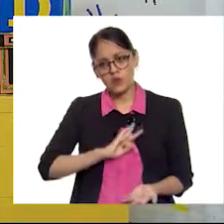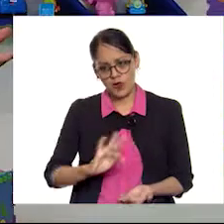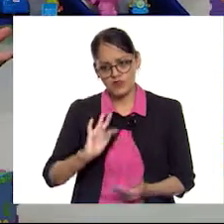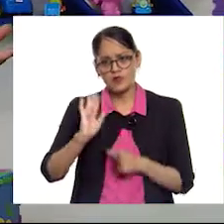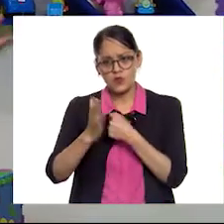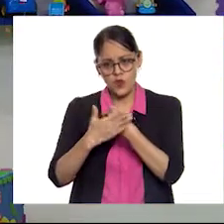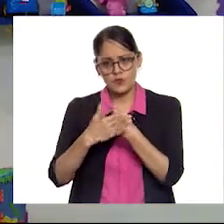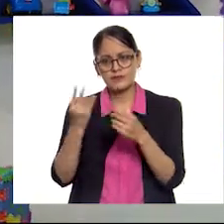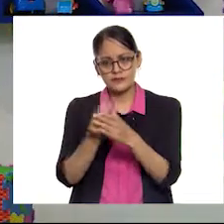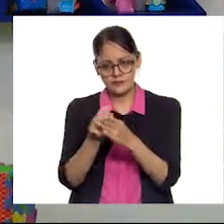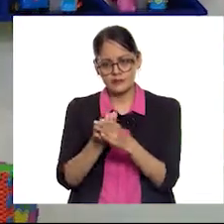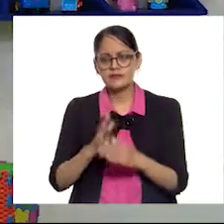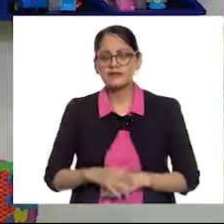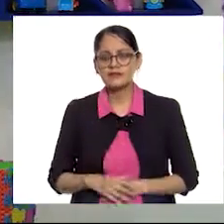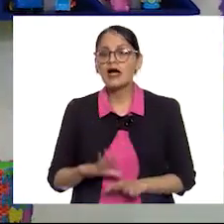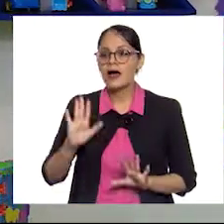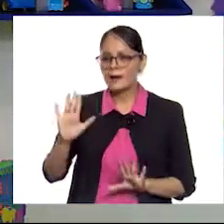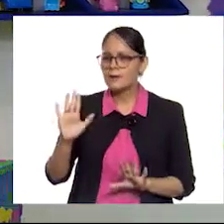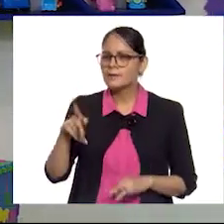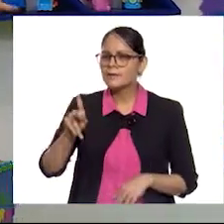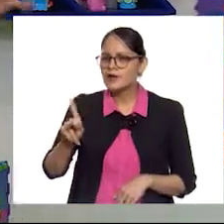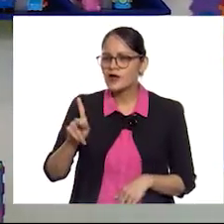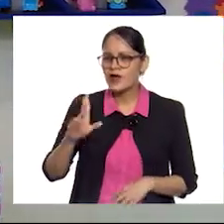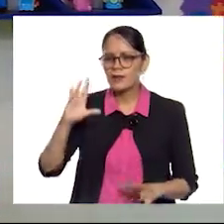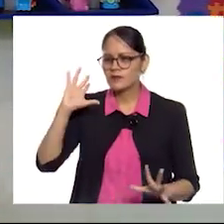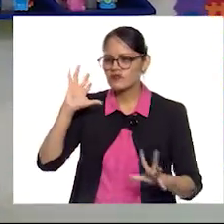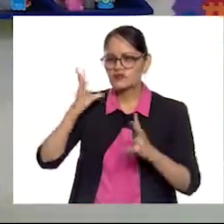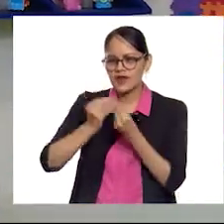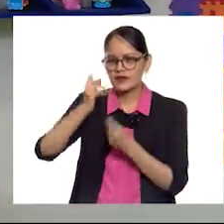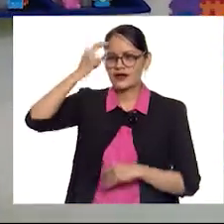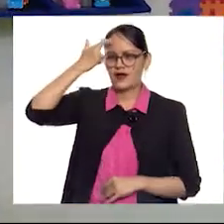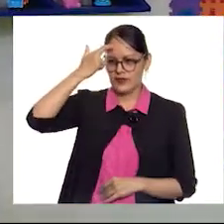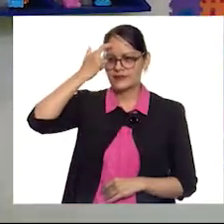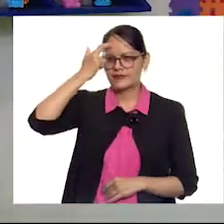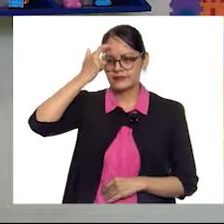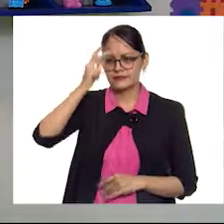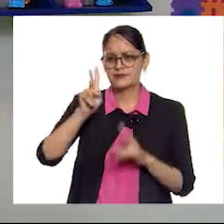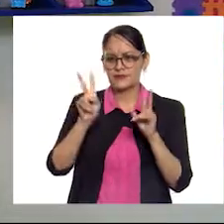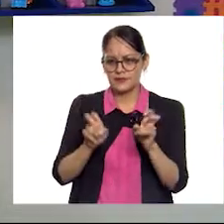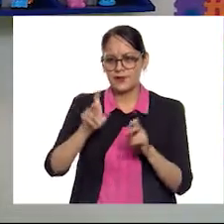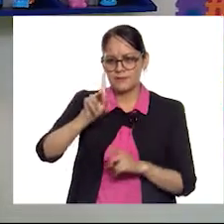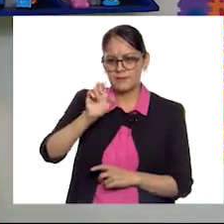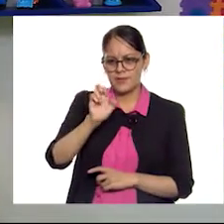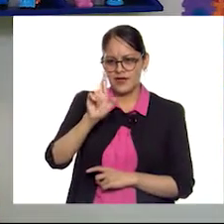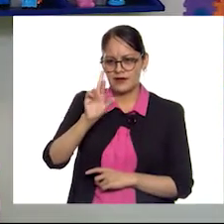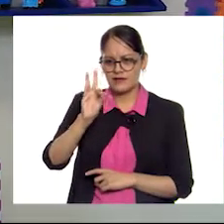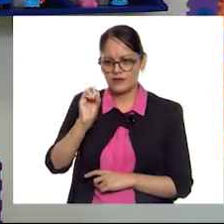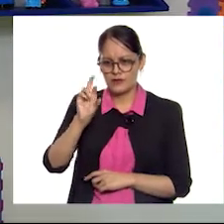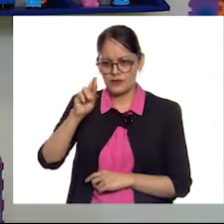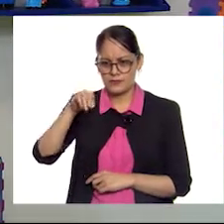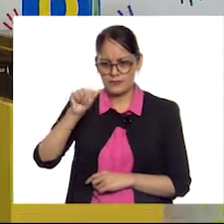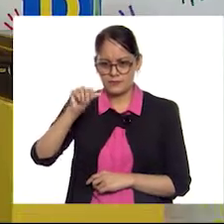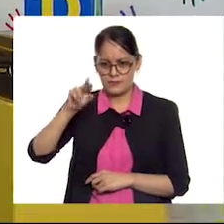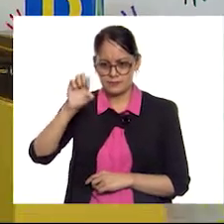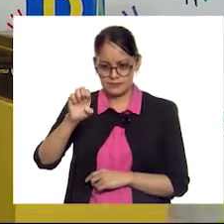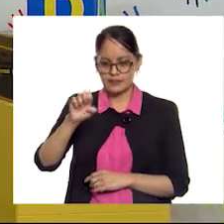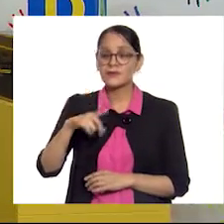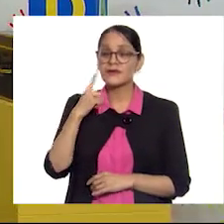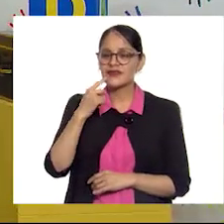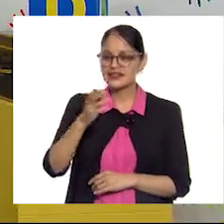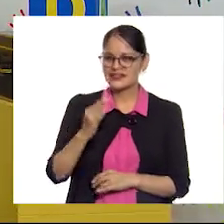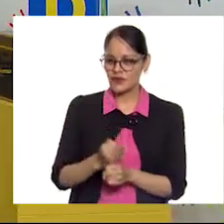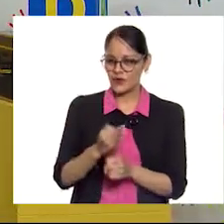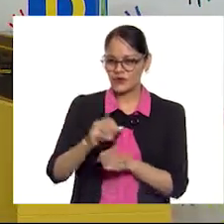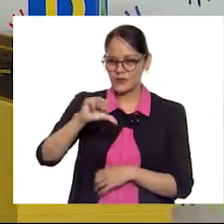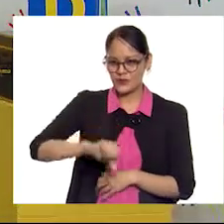para la siguiente clase, pero ¿por qué no hacemos una recapitulación sobre lo que es el performance? Muy bien, Pepe. Bueno, pues aquí hablamos la clase